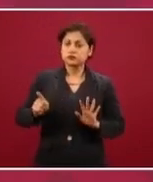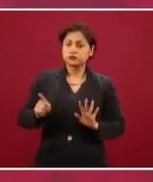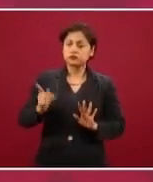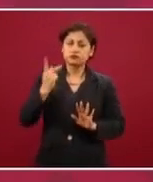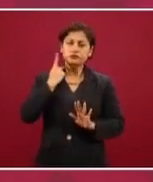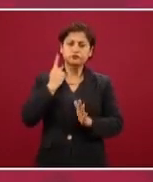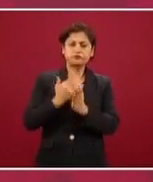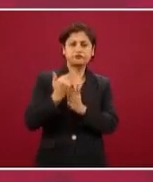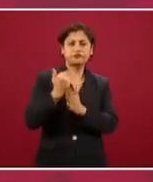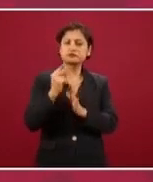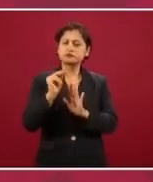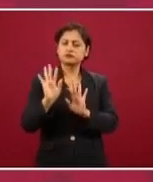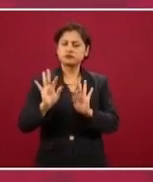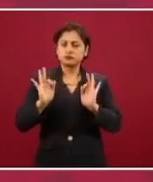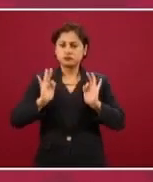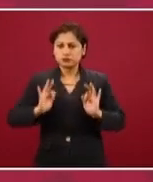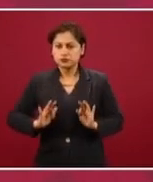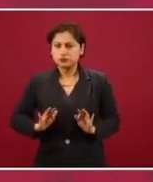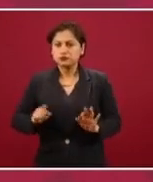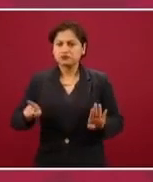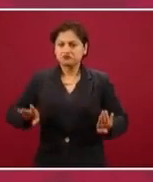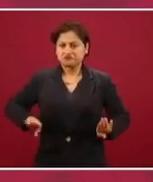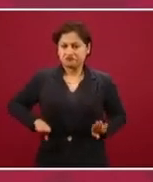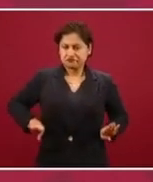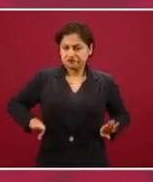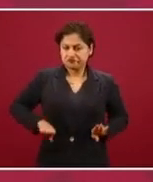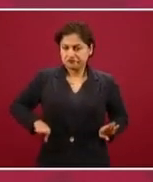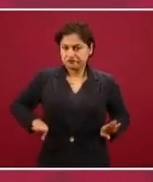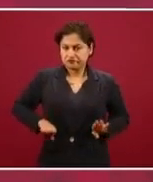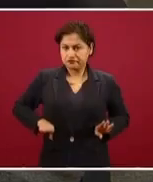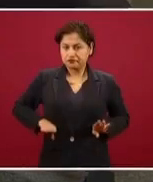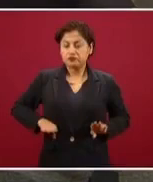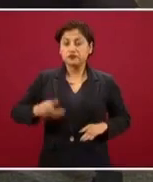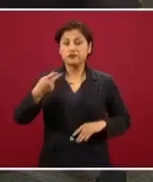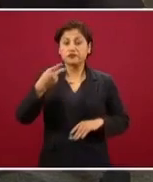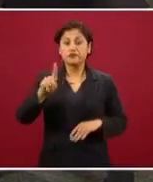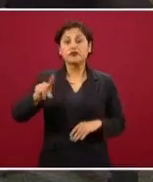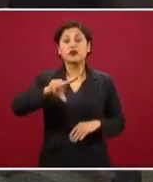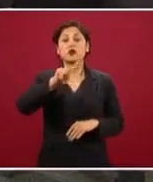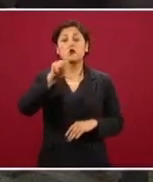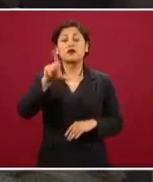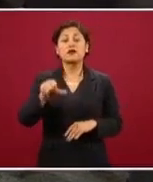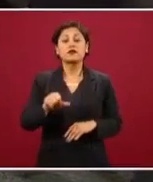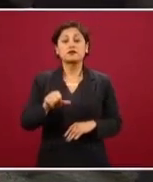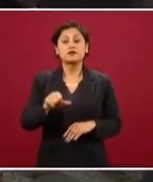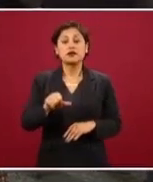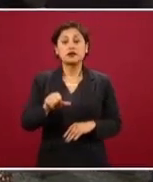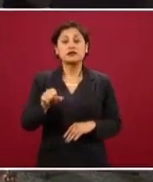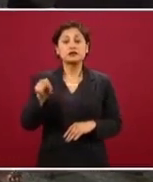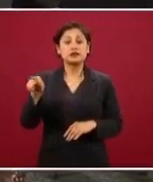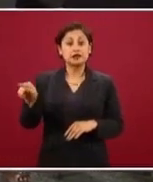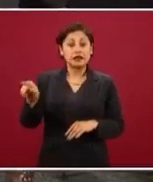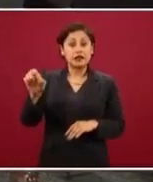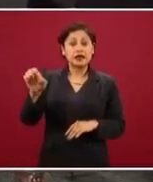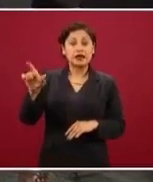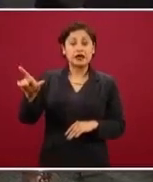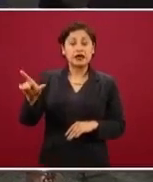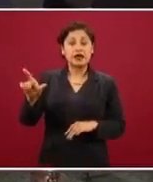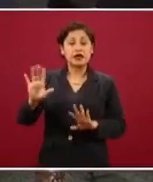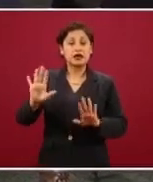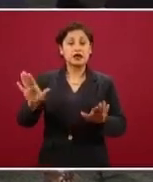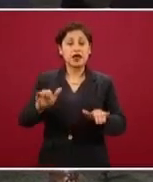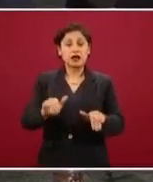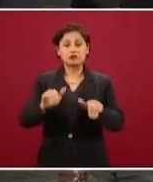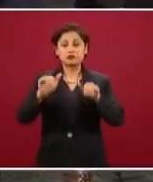Y comete, ¿no?, el error de dejar el gobierno